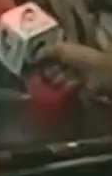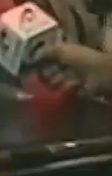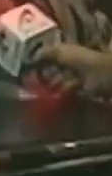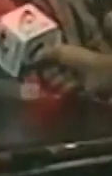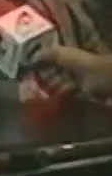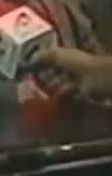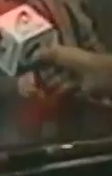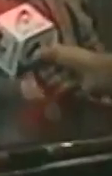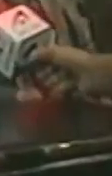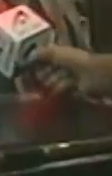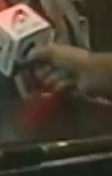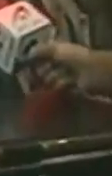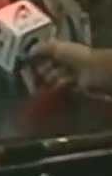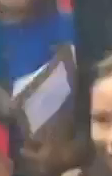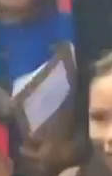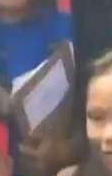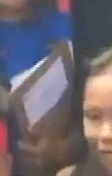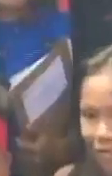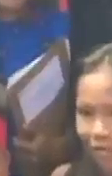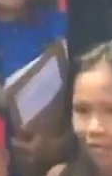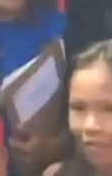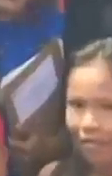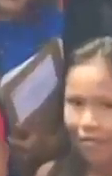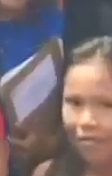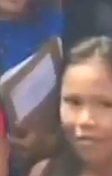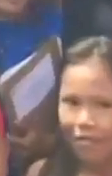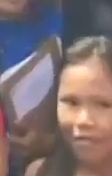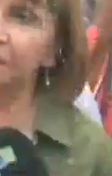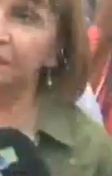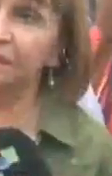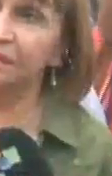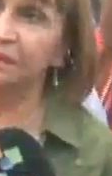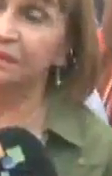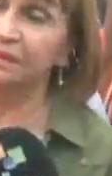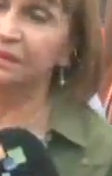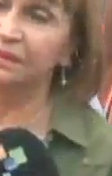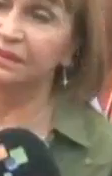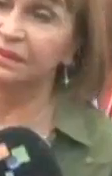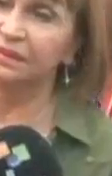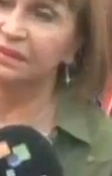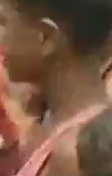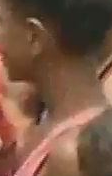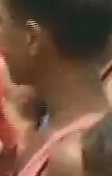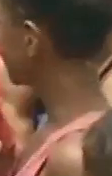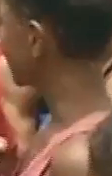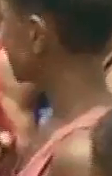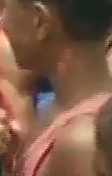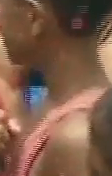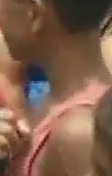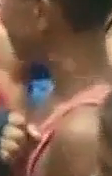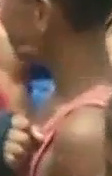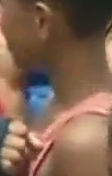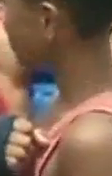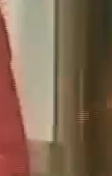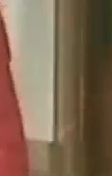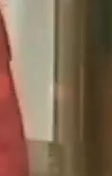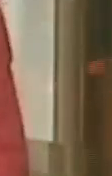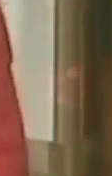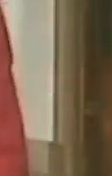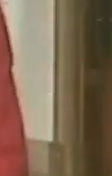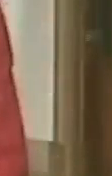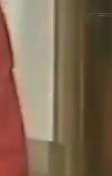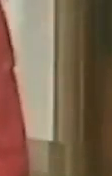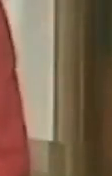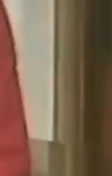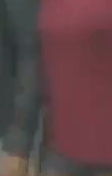un hombre de filosofía clara. Aristóbulo era un ministro de calle, era un ministro de recorrer escuelas,